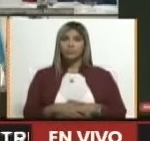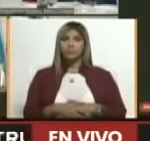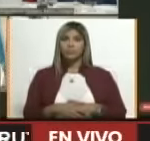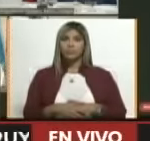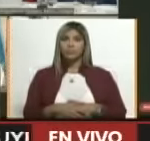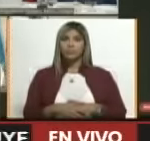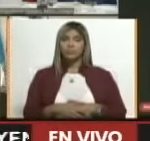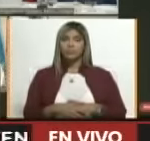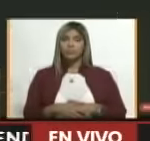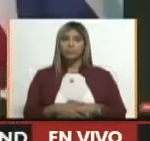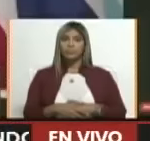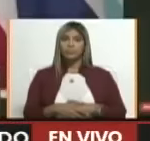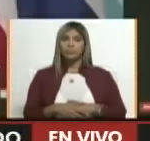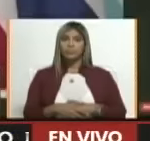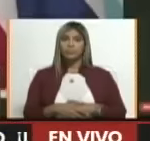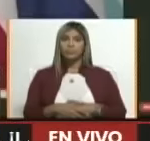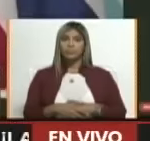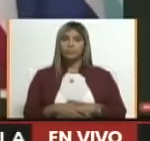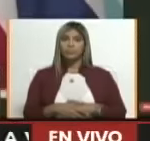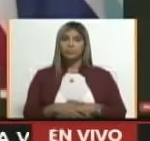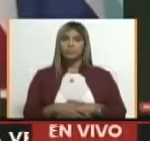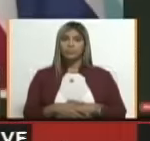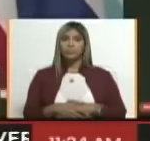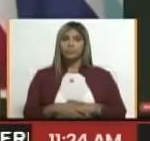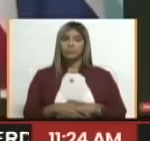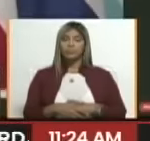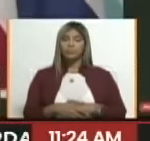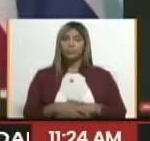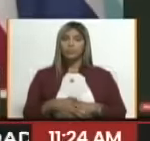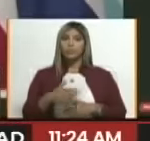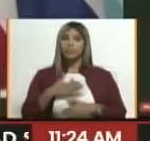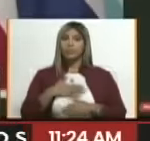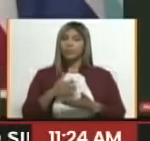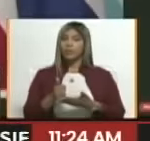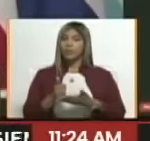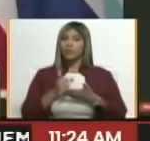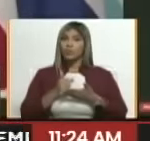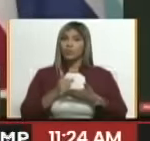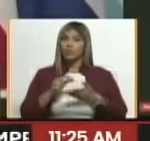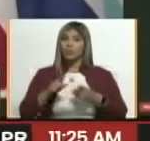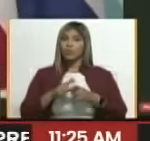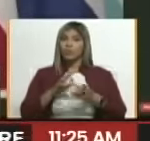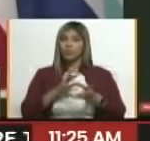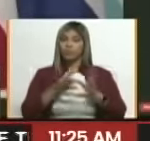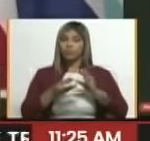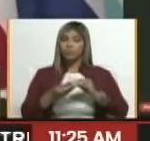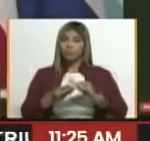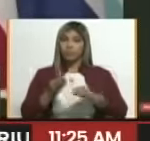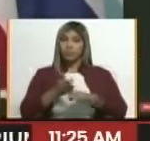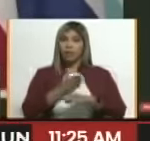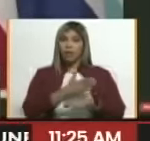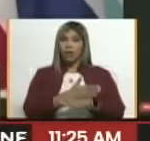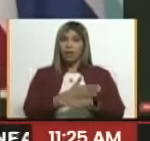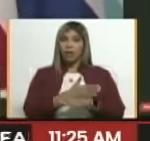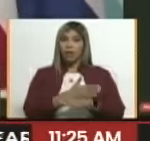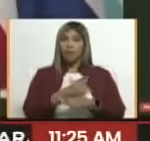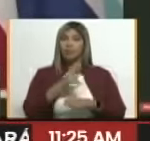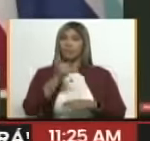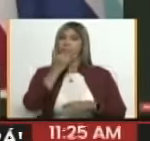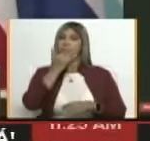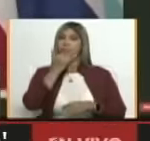Ayuda a tener un contexto, el antecedente de lo